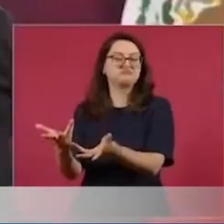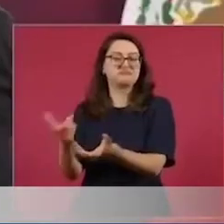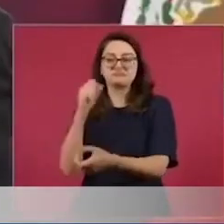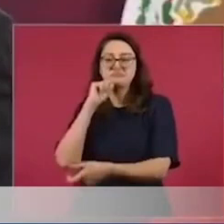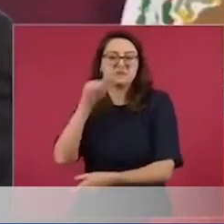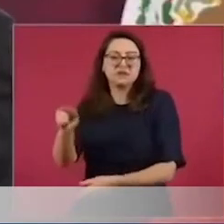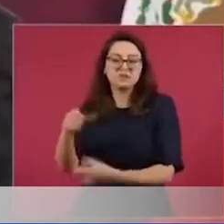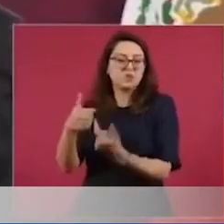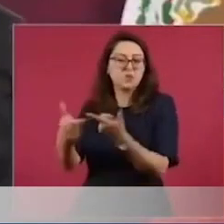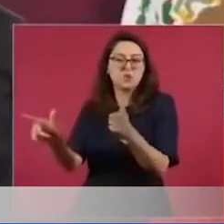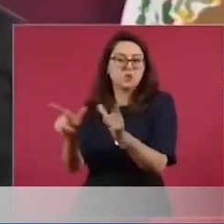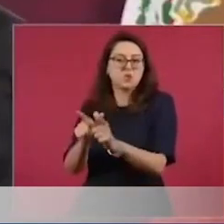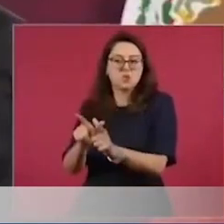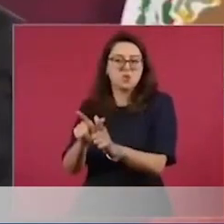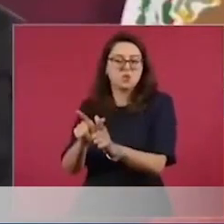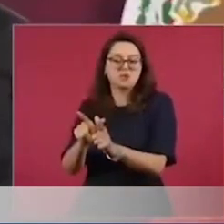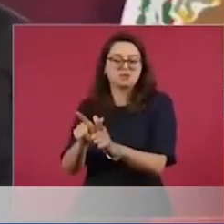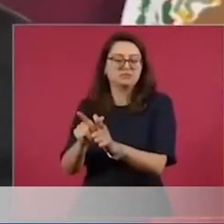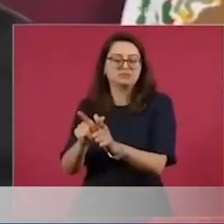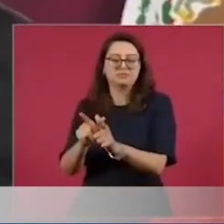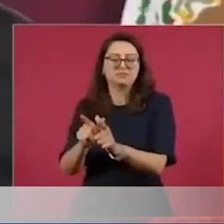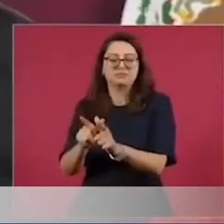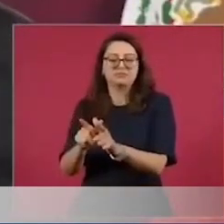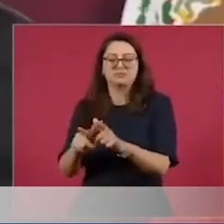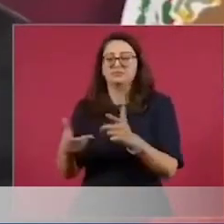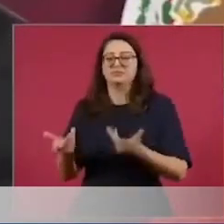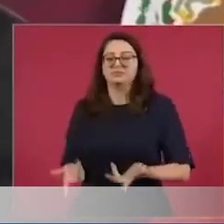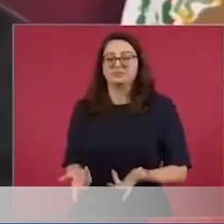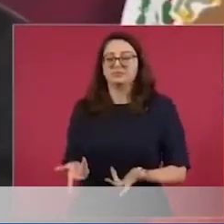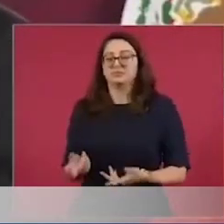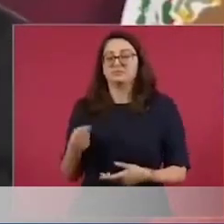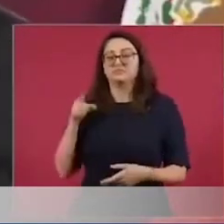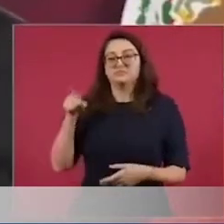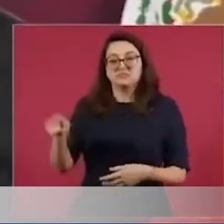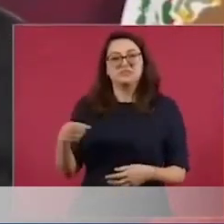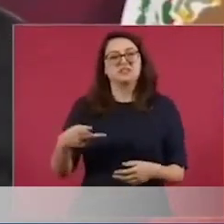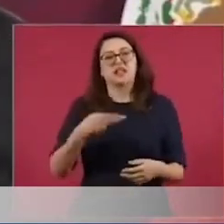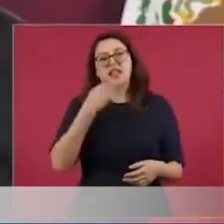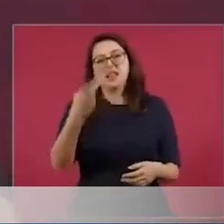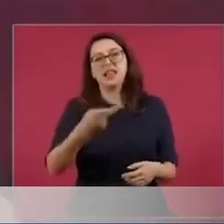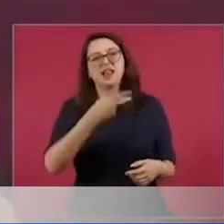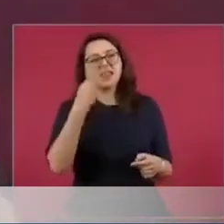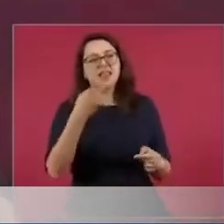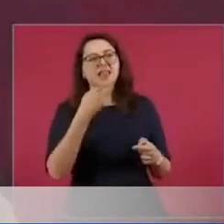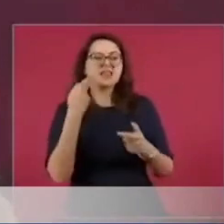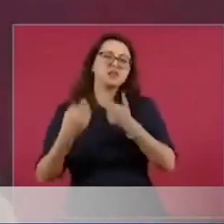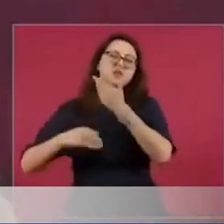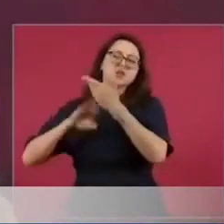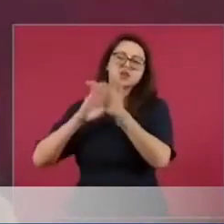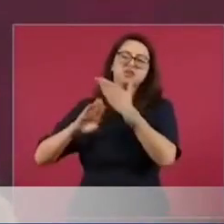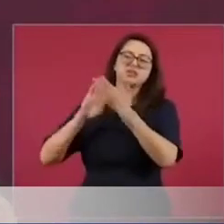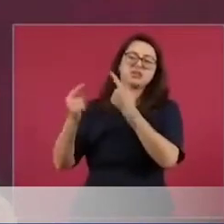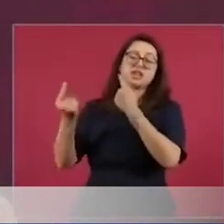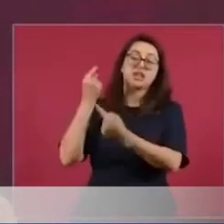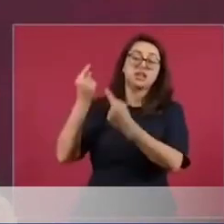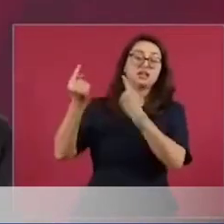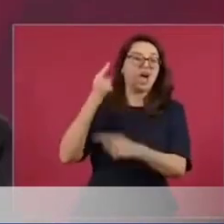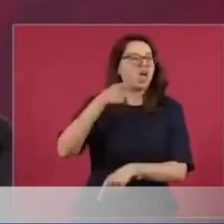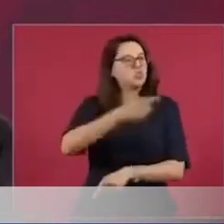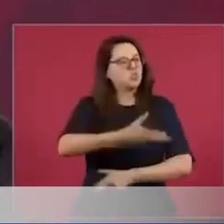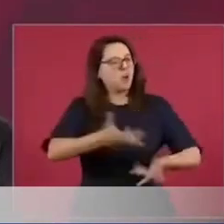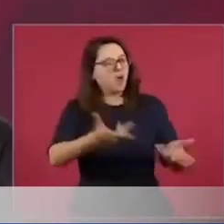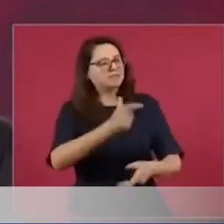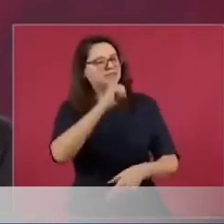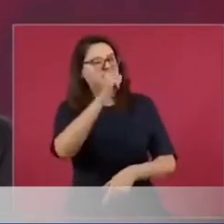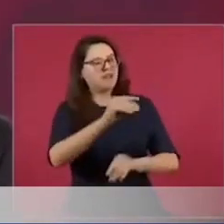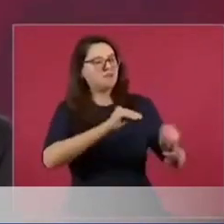Y son los que sostienen el que no estamos haciendo nada, entre otros, desde luego, ¿no? Por